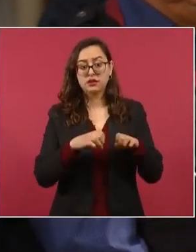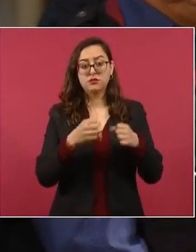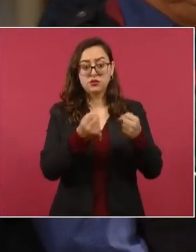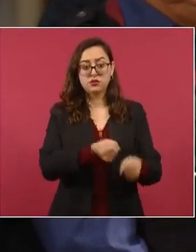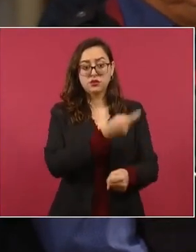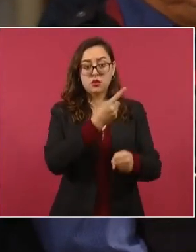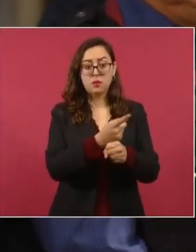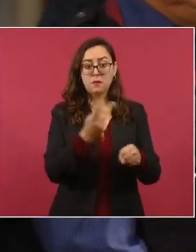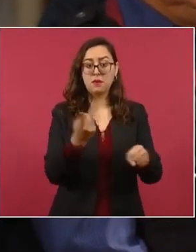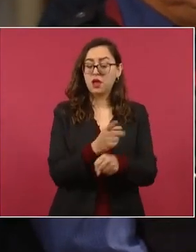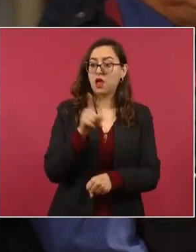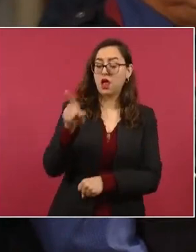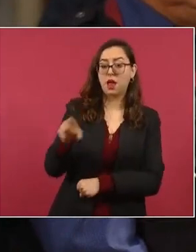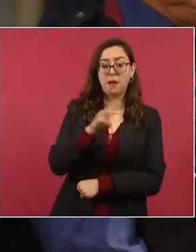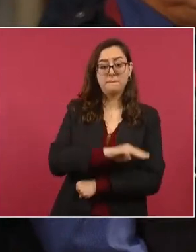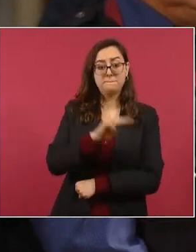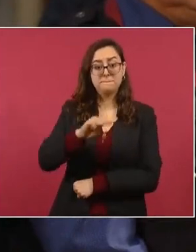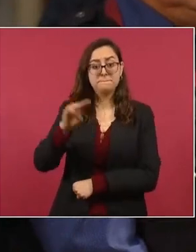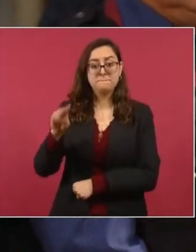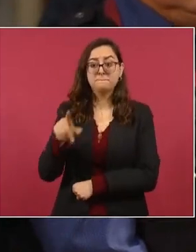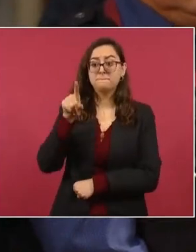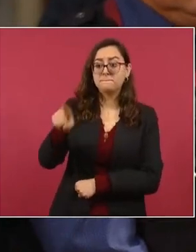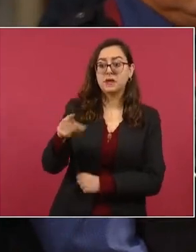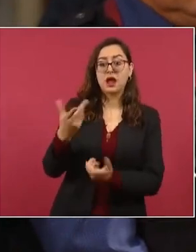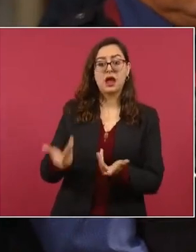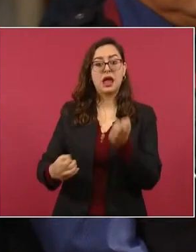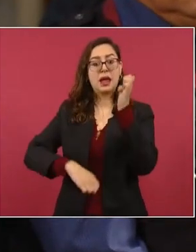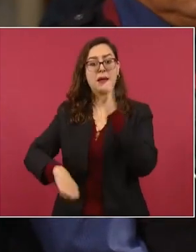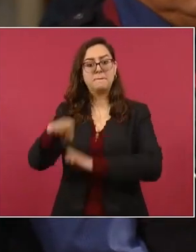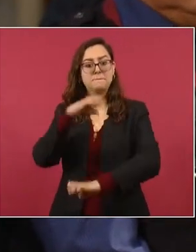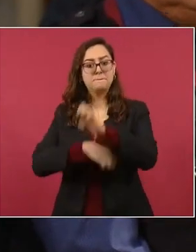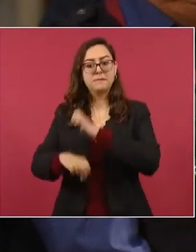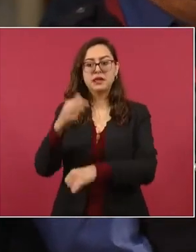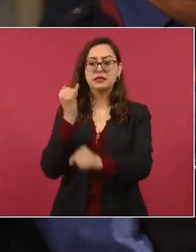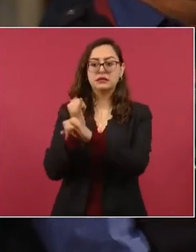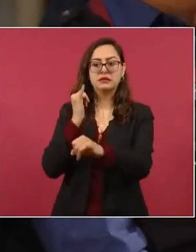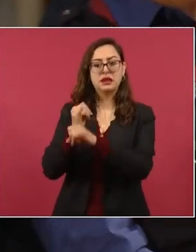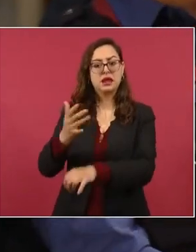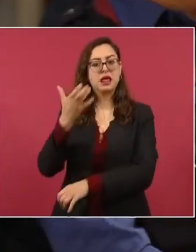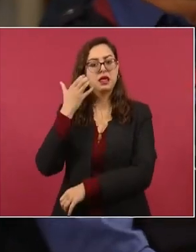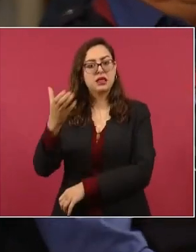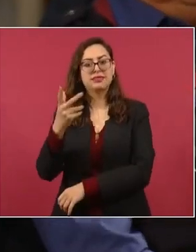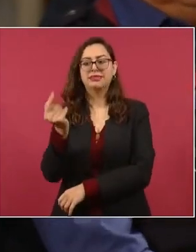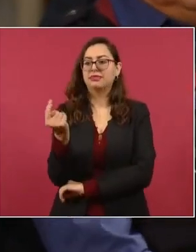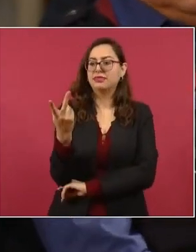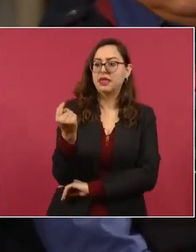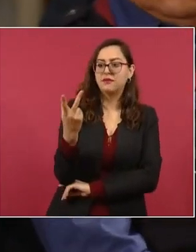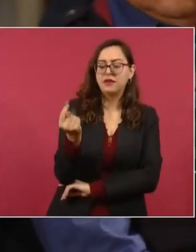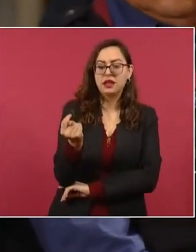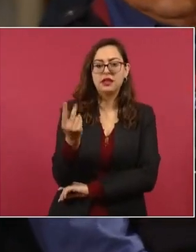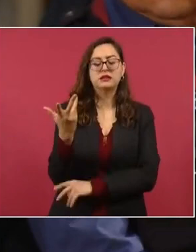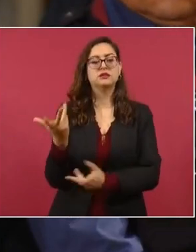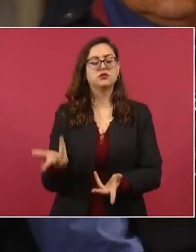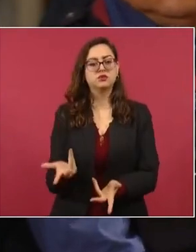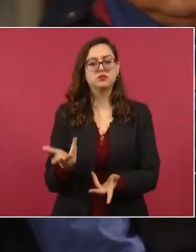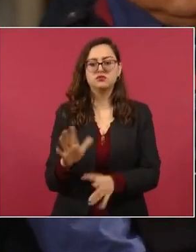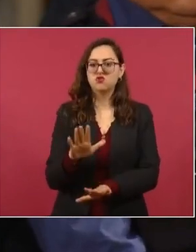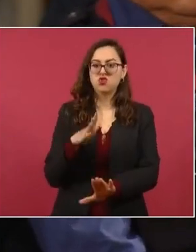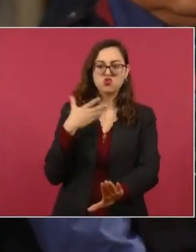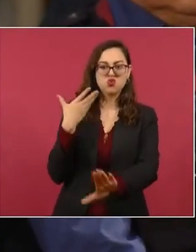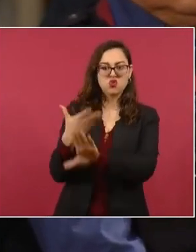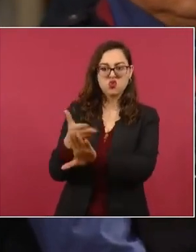Media Group en Michoacán, dedicada a dar servicio de televisión por cable y